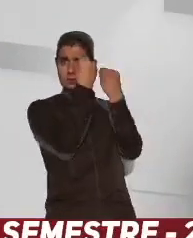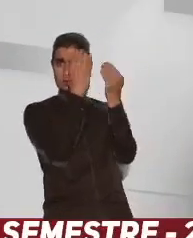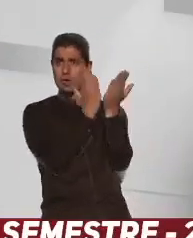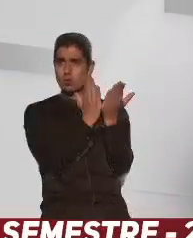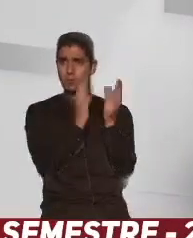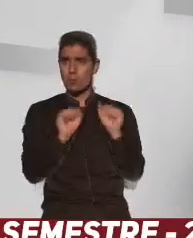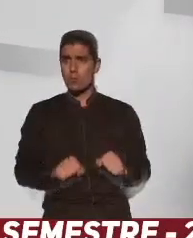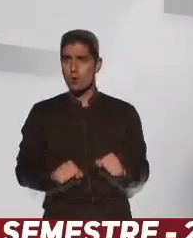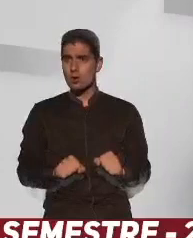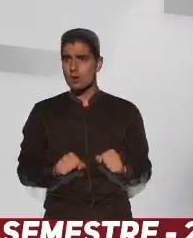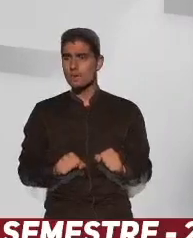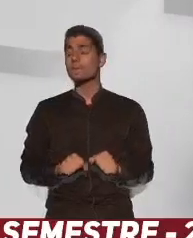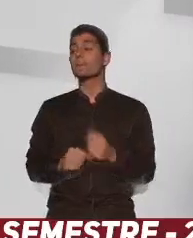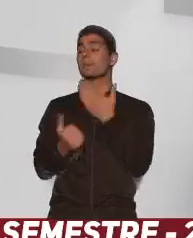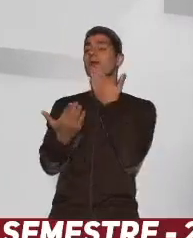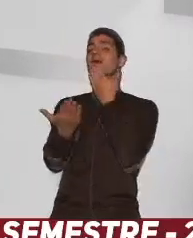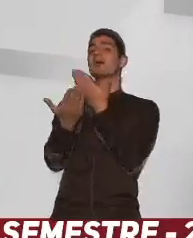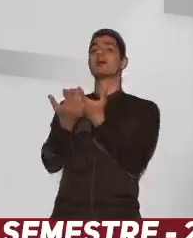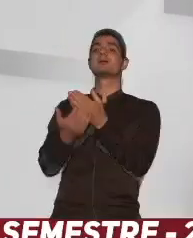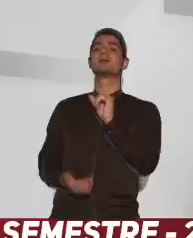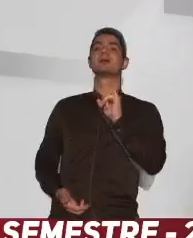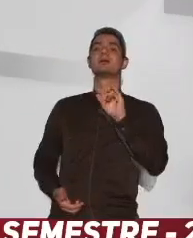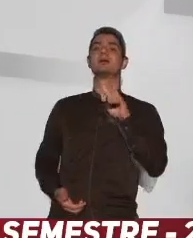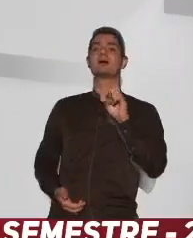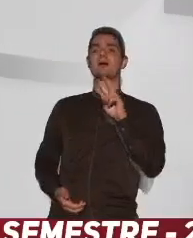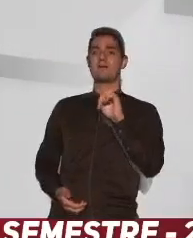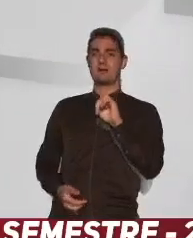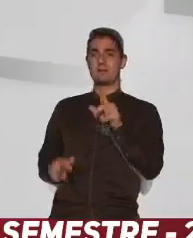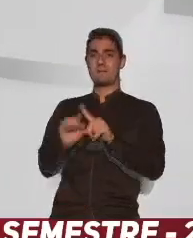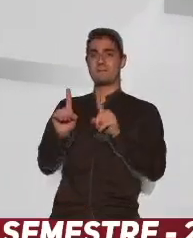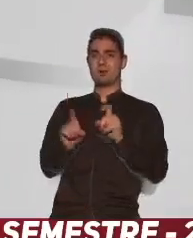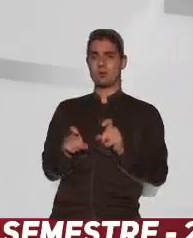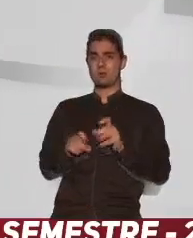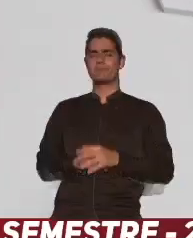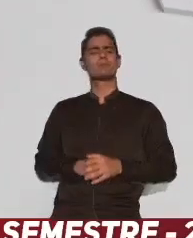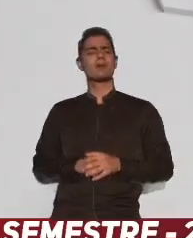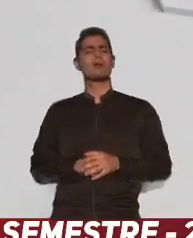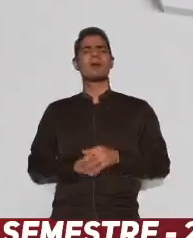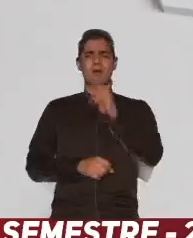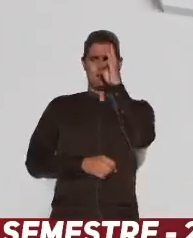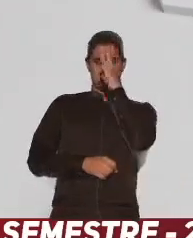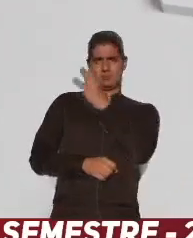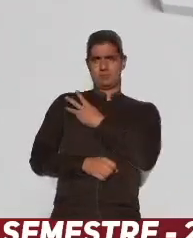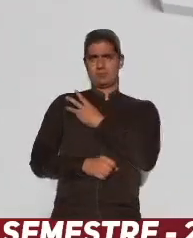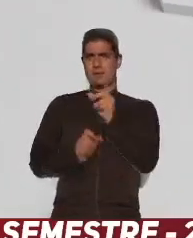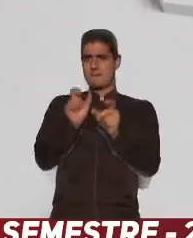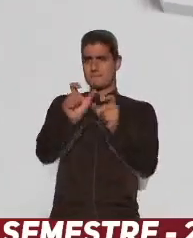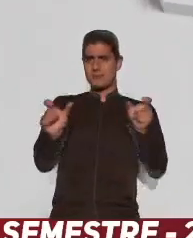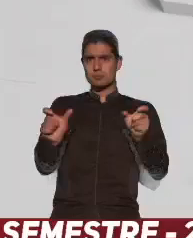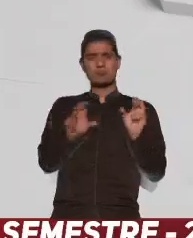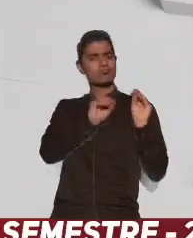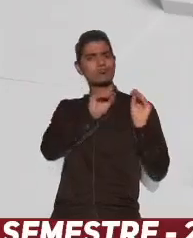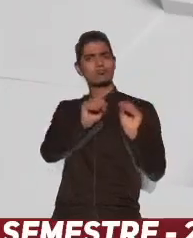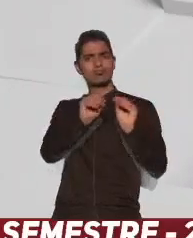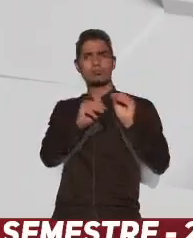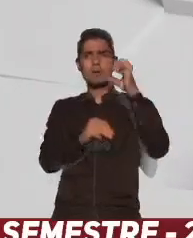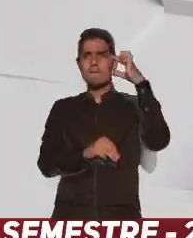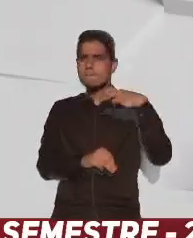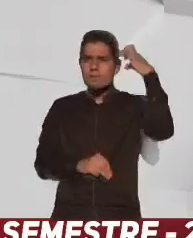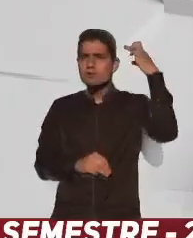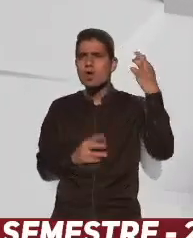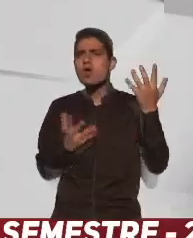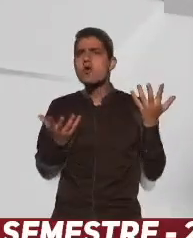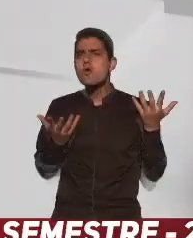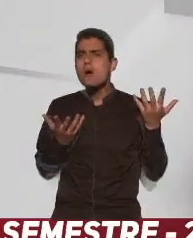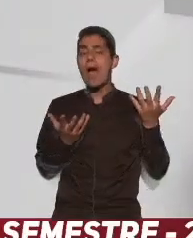Iván, gracias por la pregunta. La profesionalización consiste en un proceso que desarrolla el sistema de educación